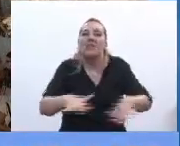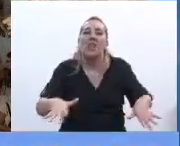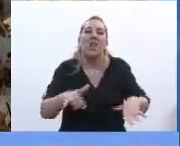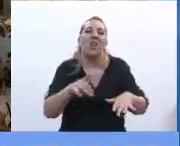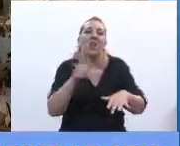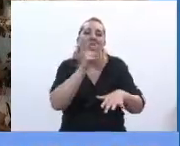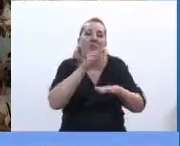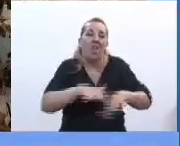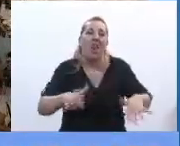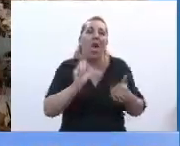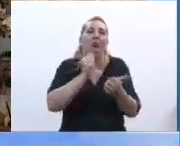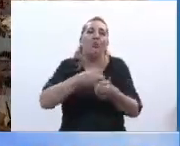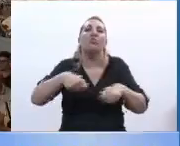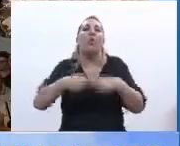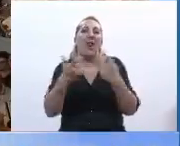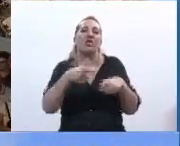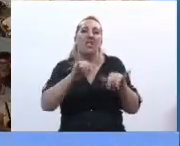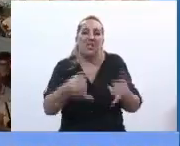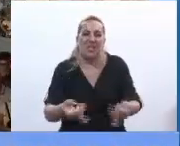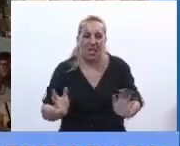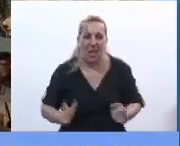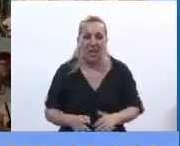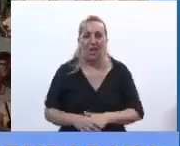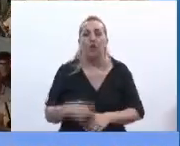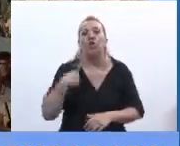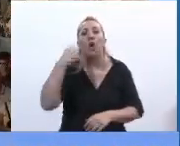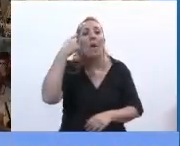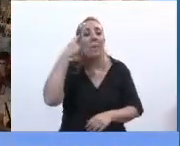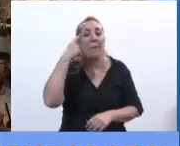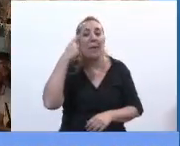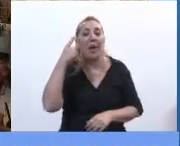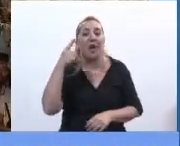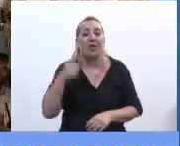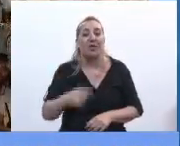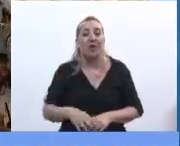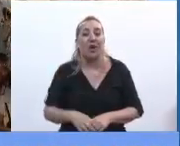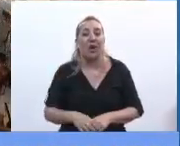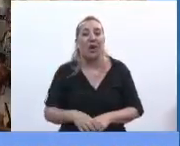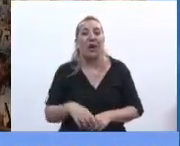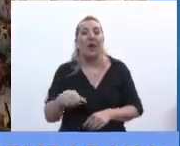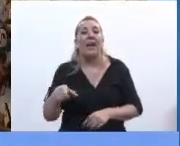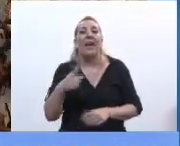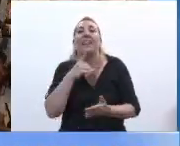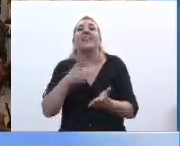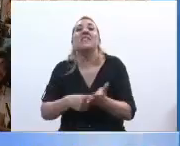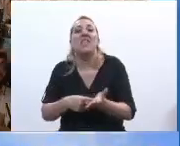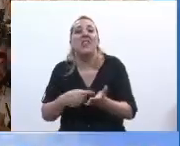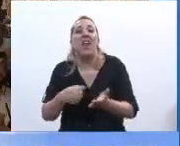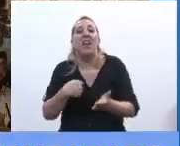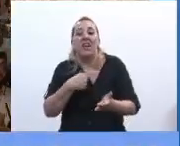violaciones de pobreza y creo que el hecho de decidir ser